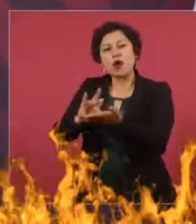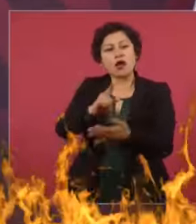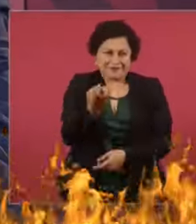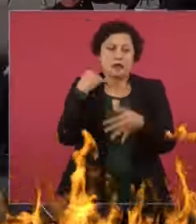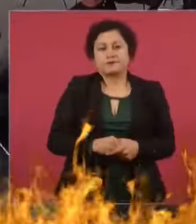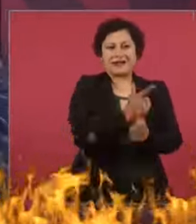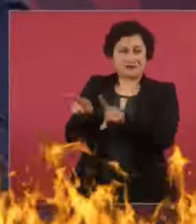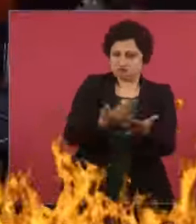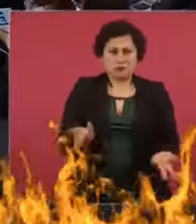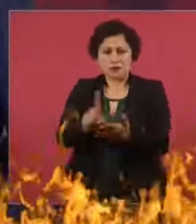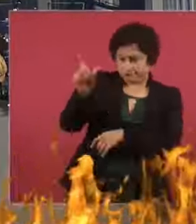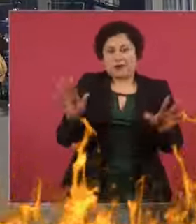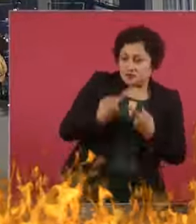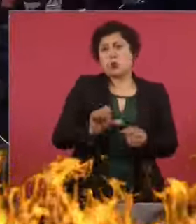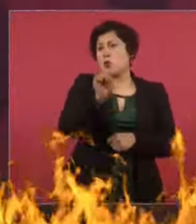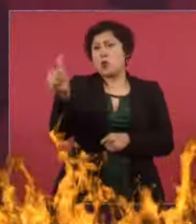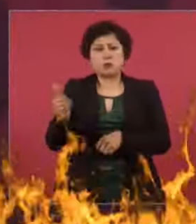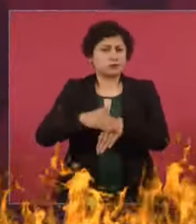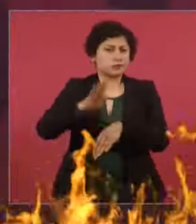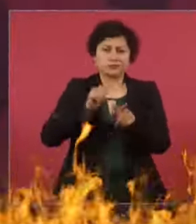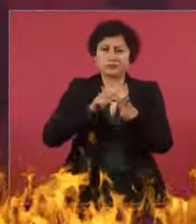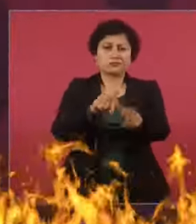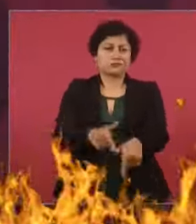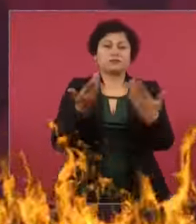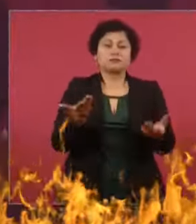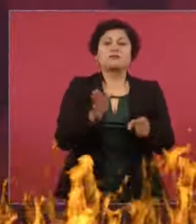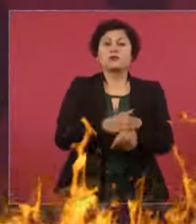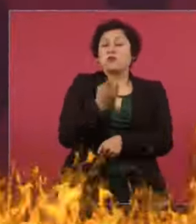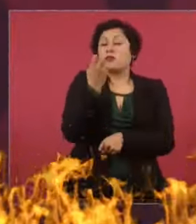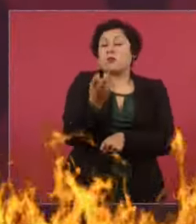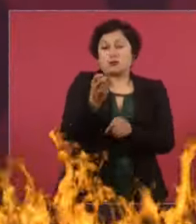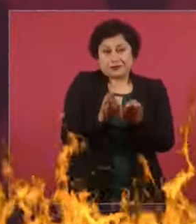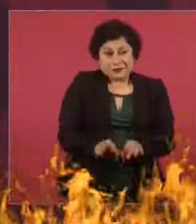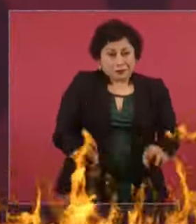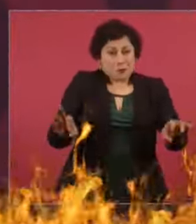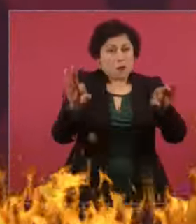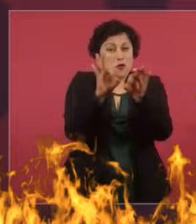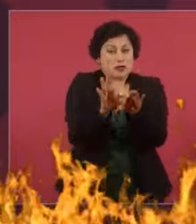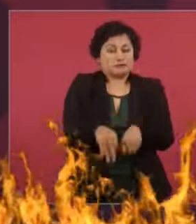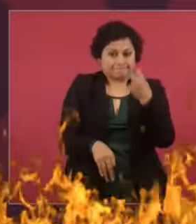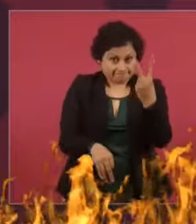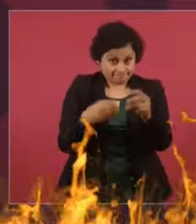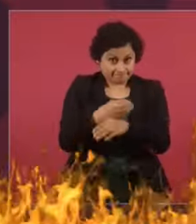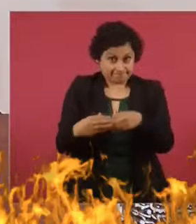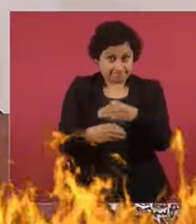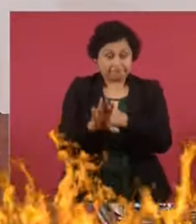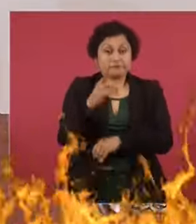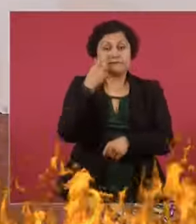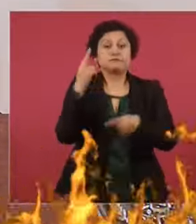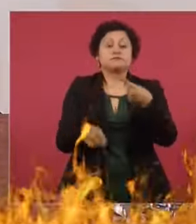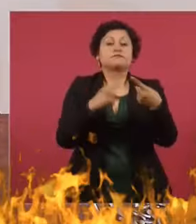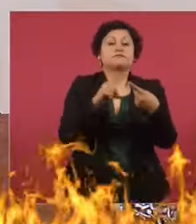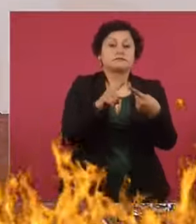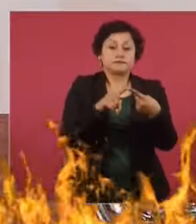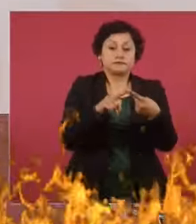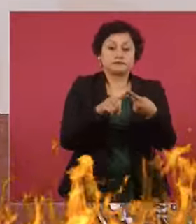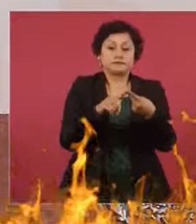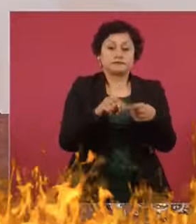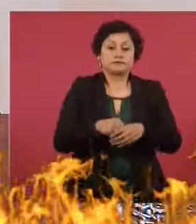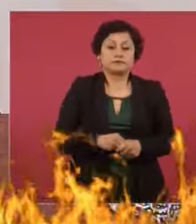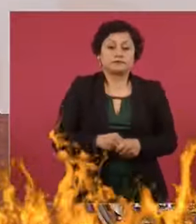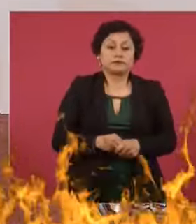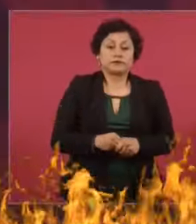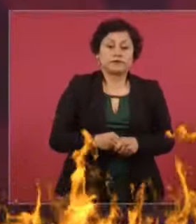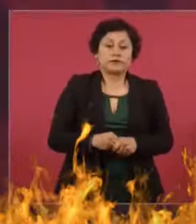DEA unos momentos después por eso es muy importante son muy importantes dos cosas Una el que llega la persona que